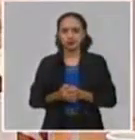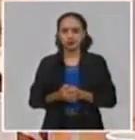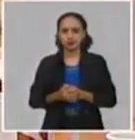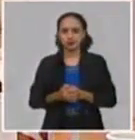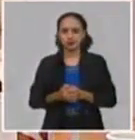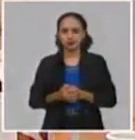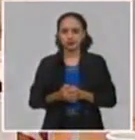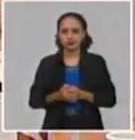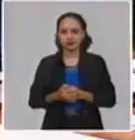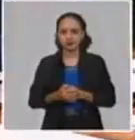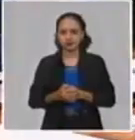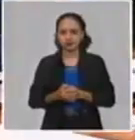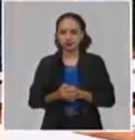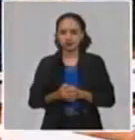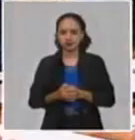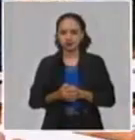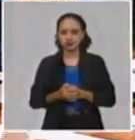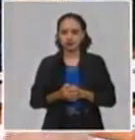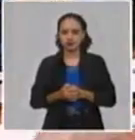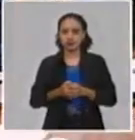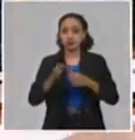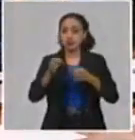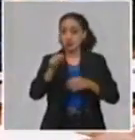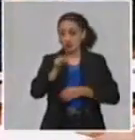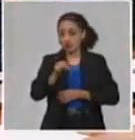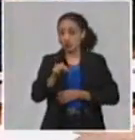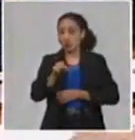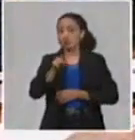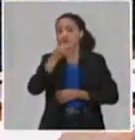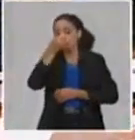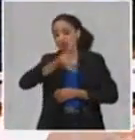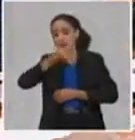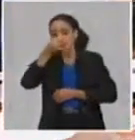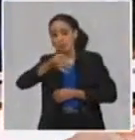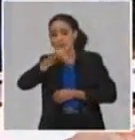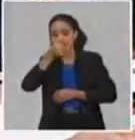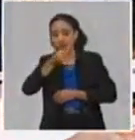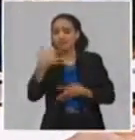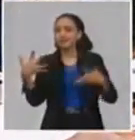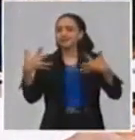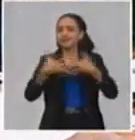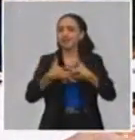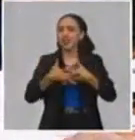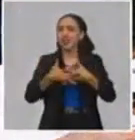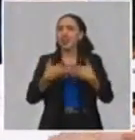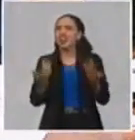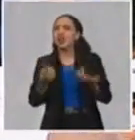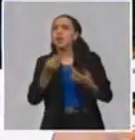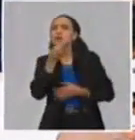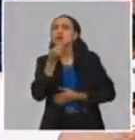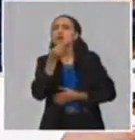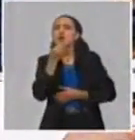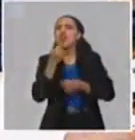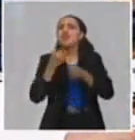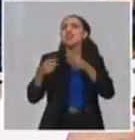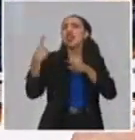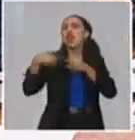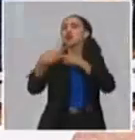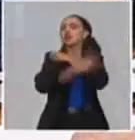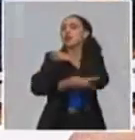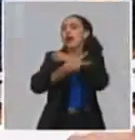Entonces, Eso va vinculado también, ministro, al tema de qué cosa es lo que puede importar y qué cosa es lo que puede